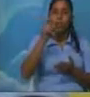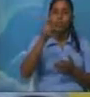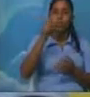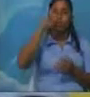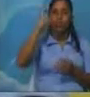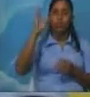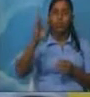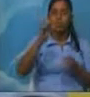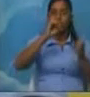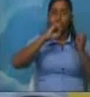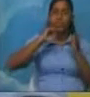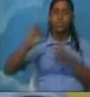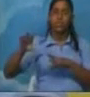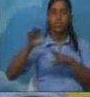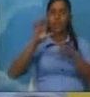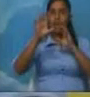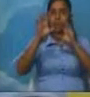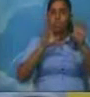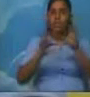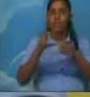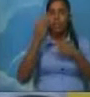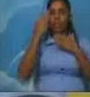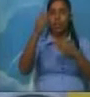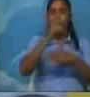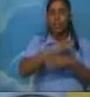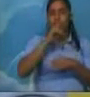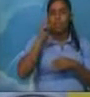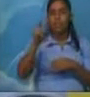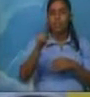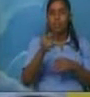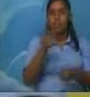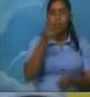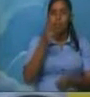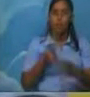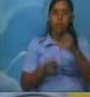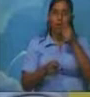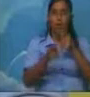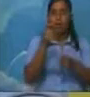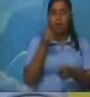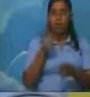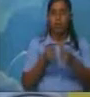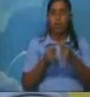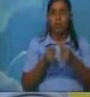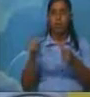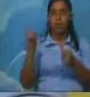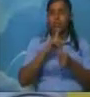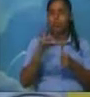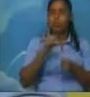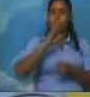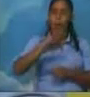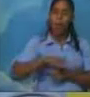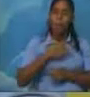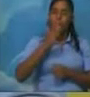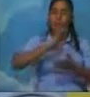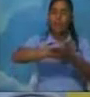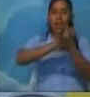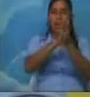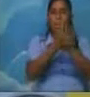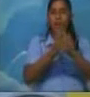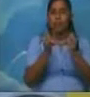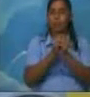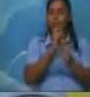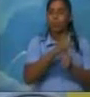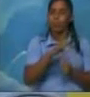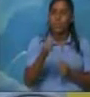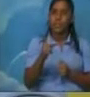echará a estas naciones de delante de ti poco a poco no podrás acabar con ellas